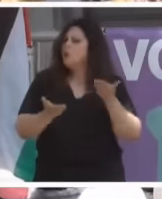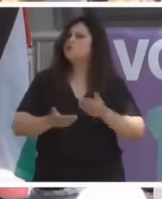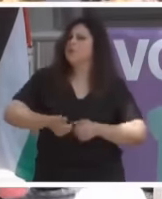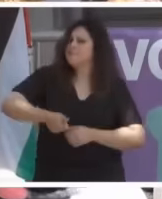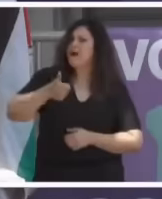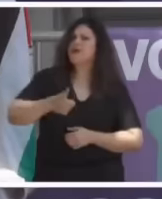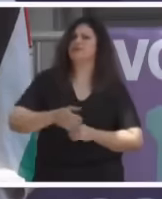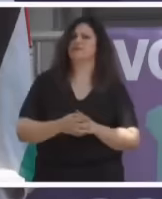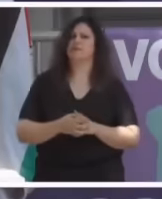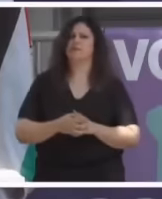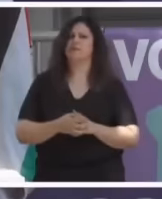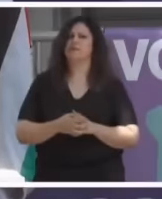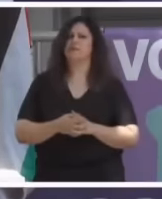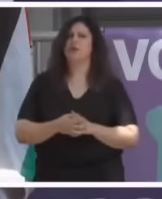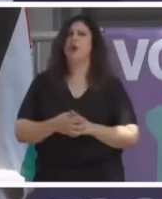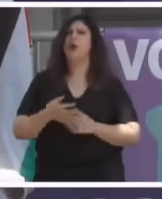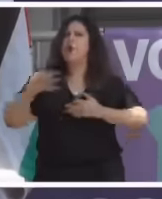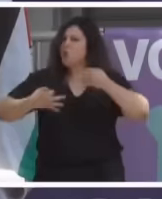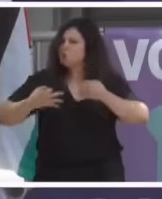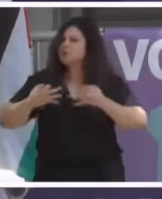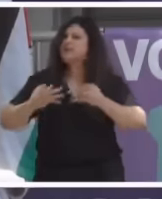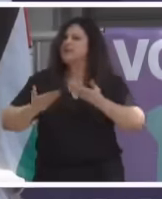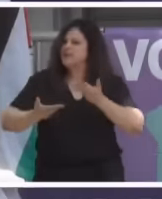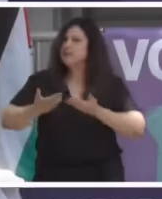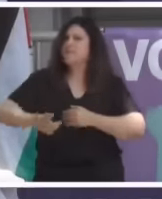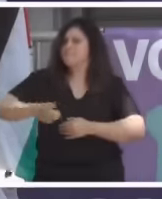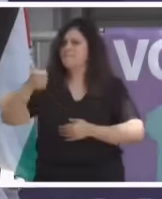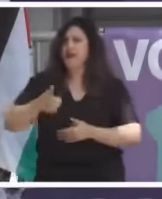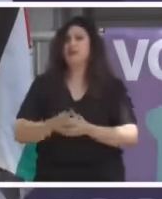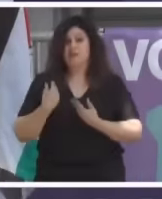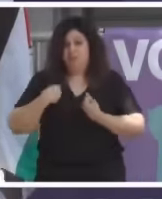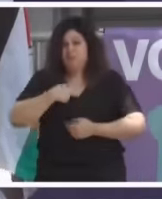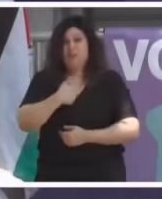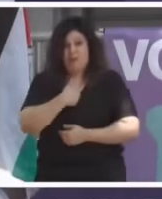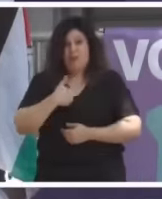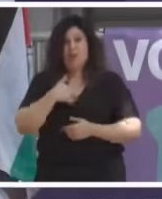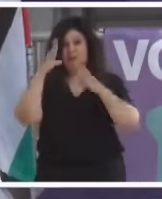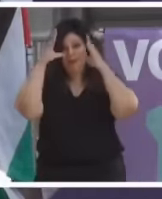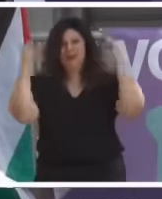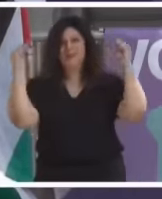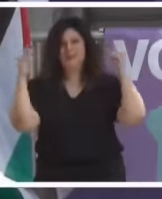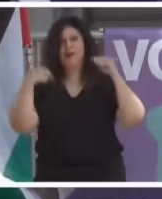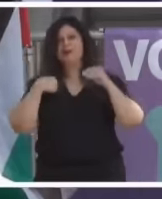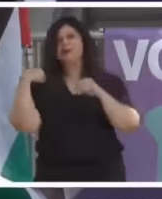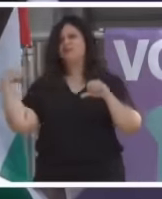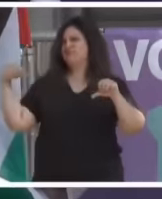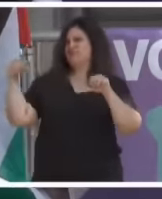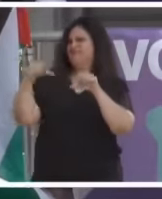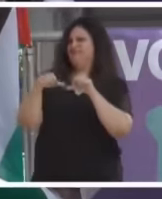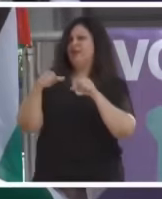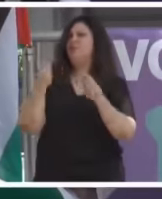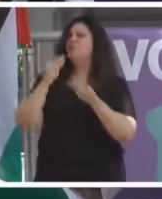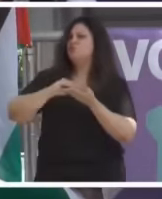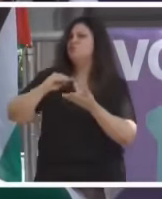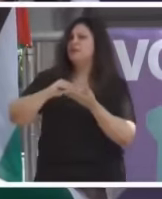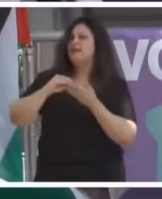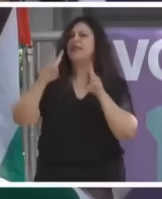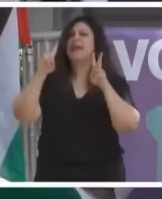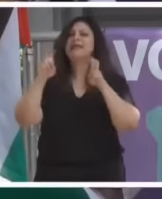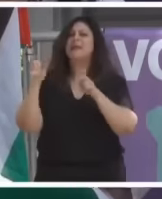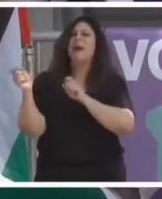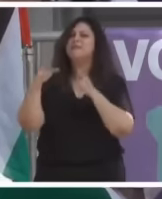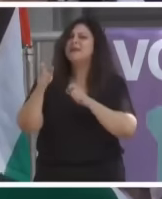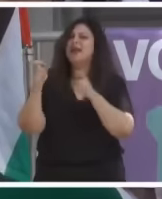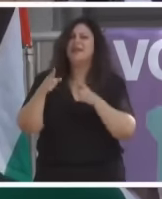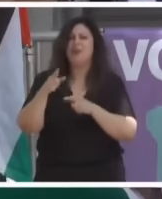más justa y más de justicia. Lo mismo, soy guardia civil, he visto muchísimas veces el drama de la inmigración